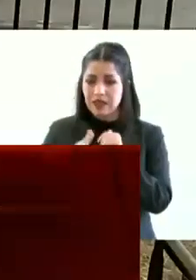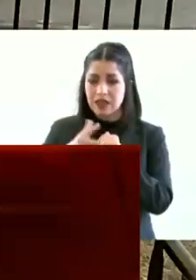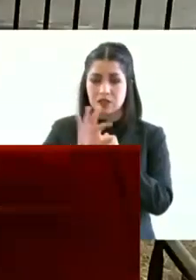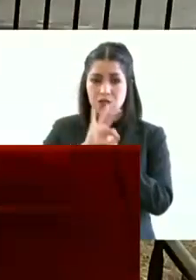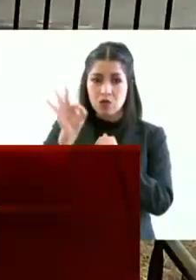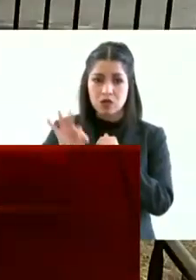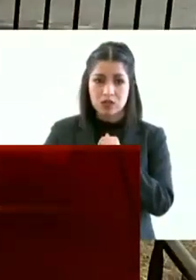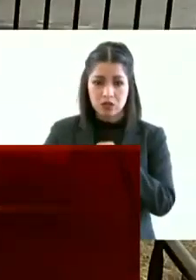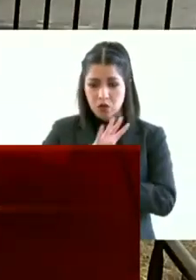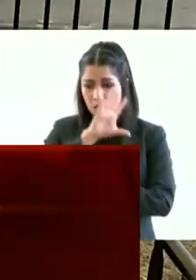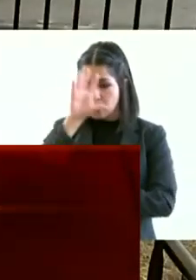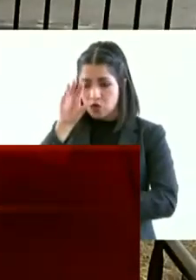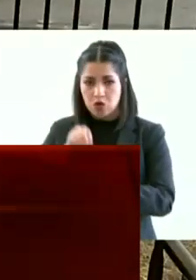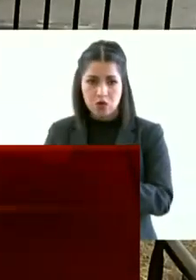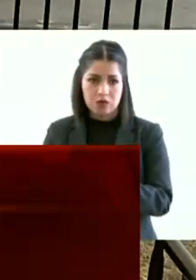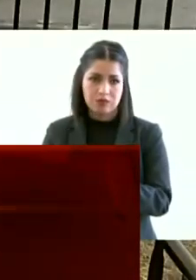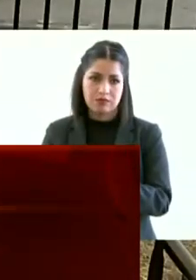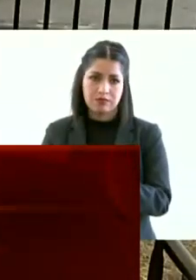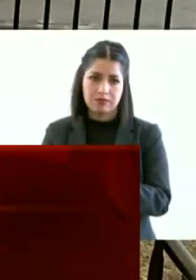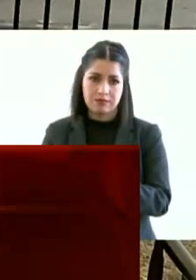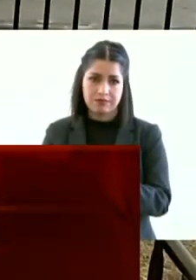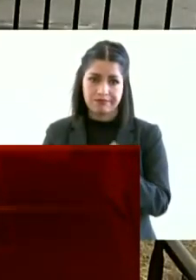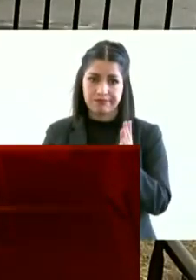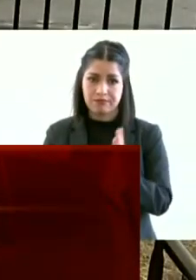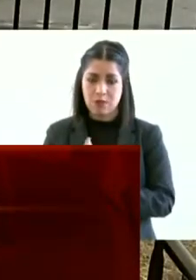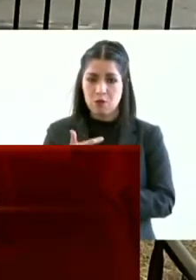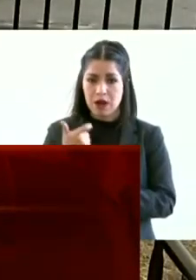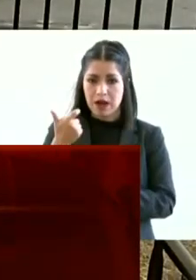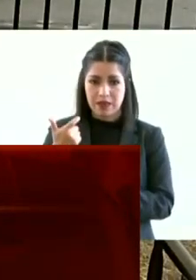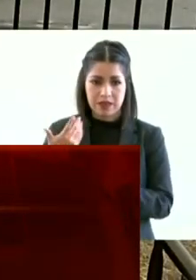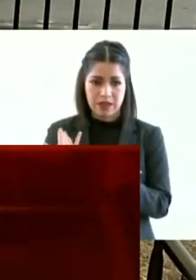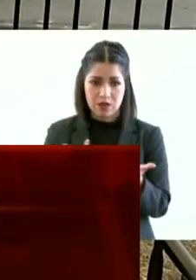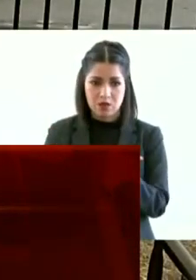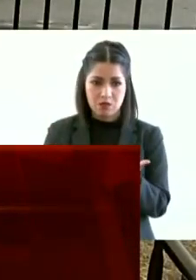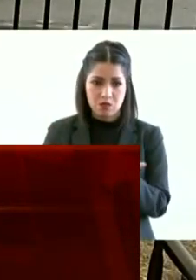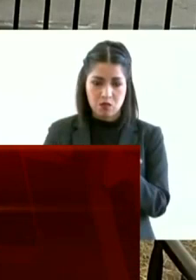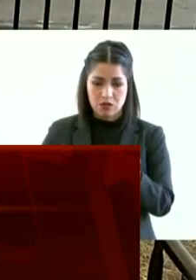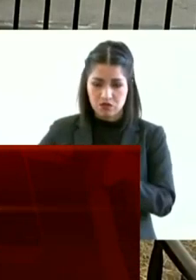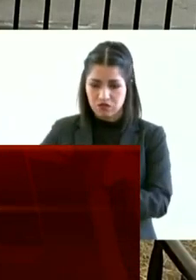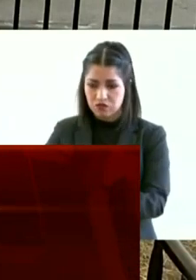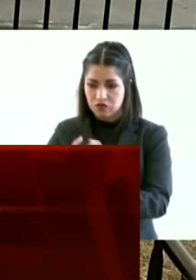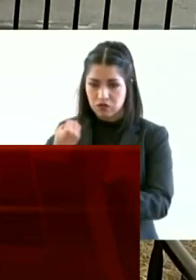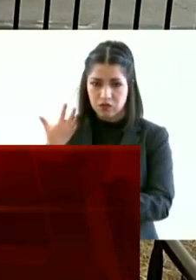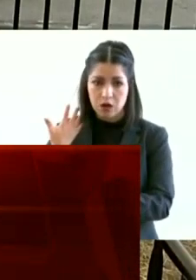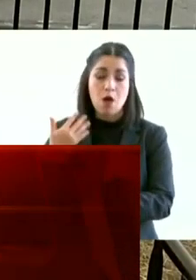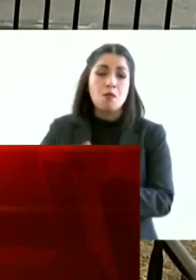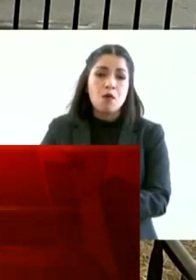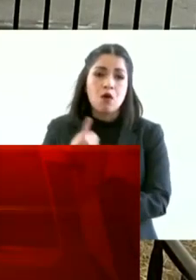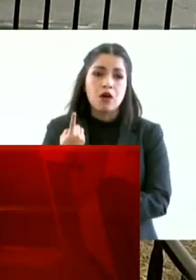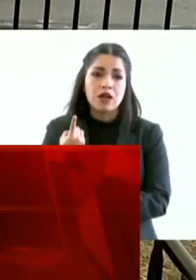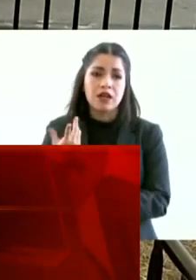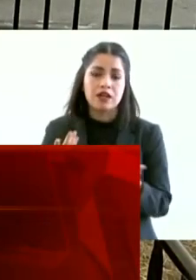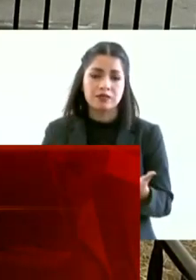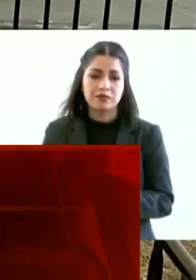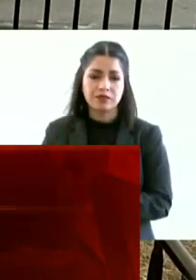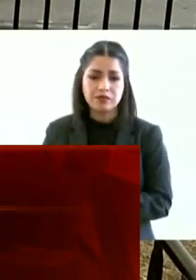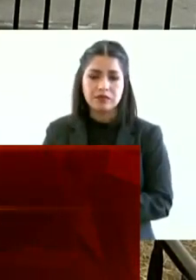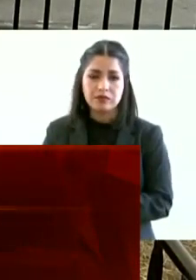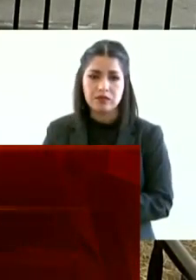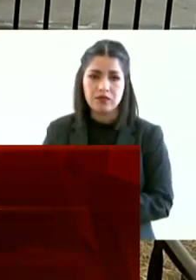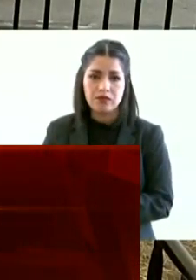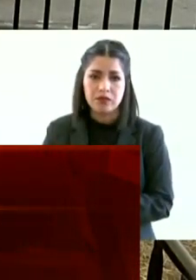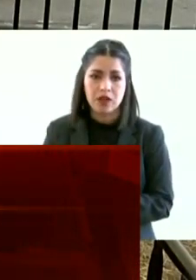de incremento en la recaudación, porque ya todos tenemos